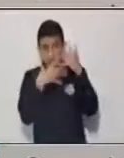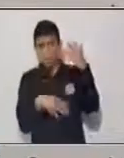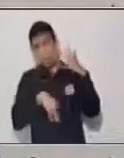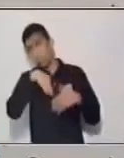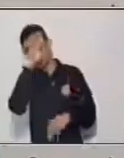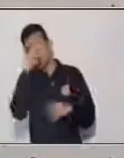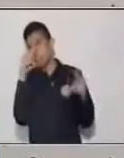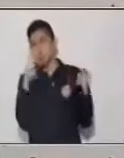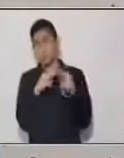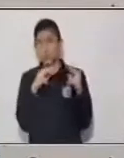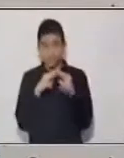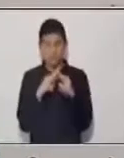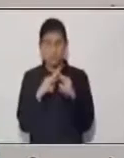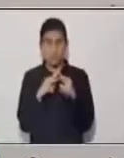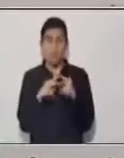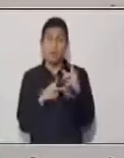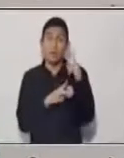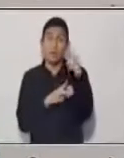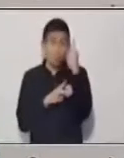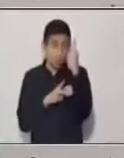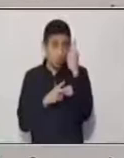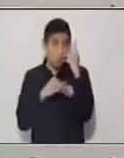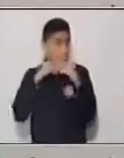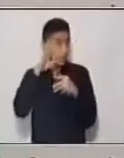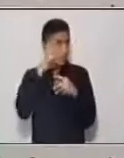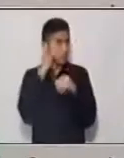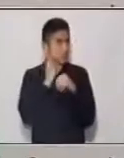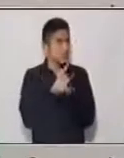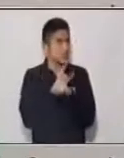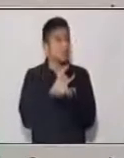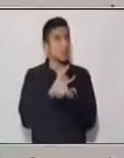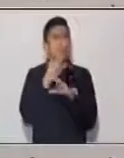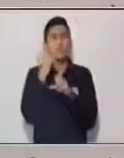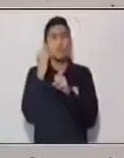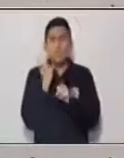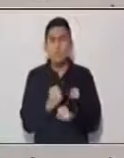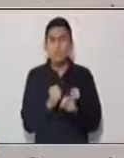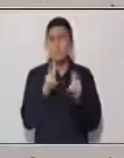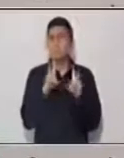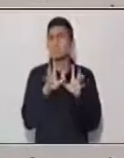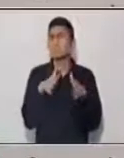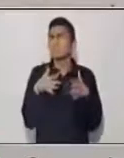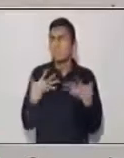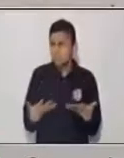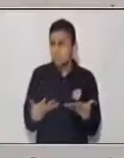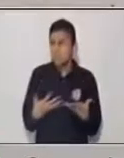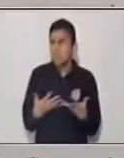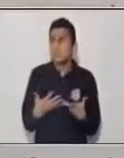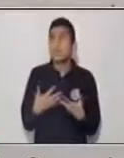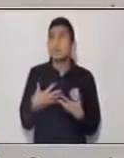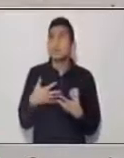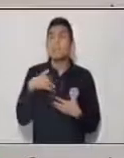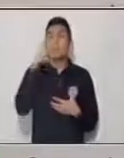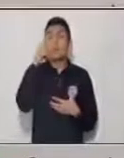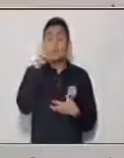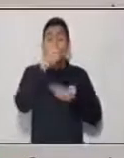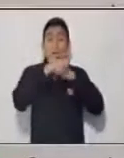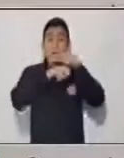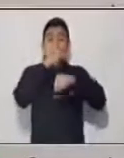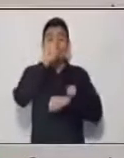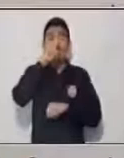aplicaciones. Uno de los teoremas fundamentales es que una